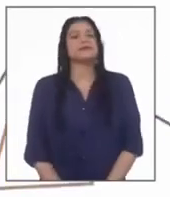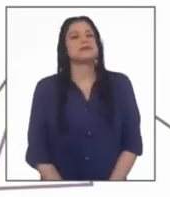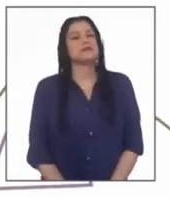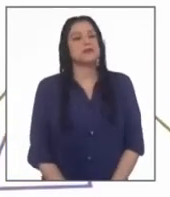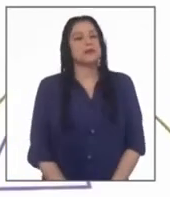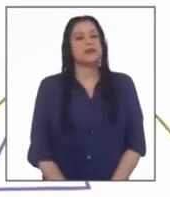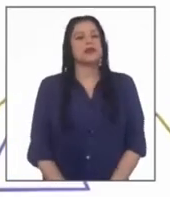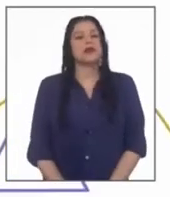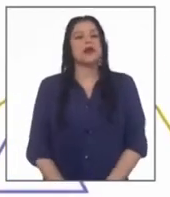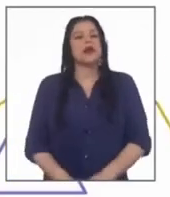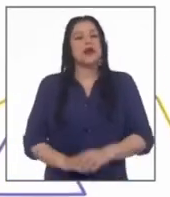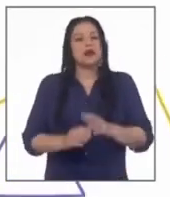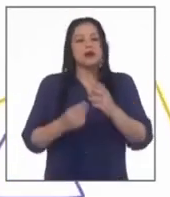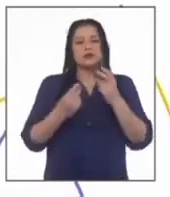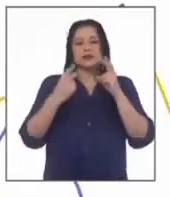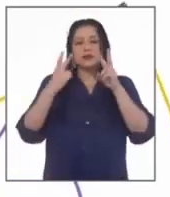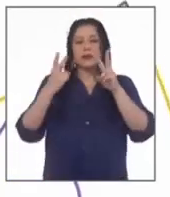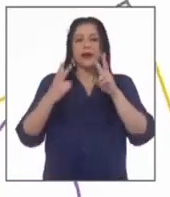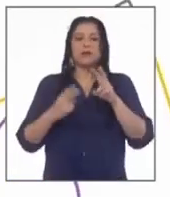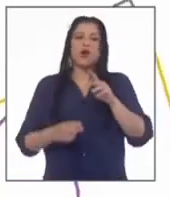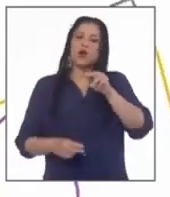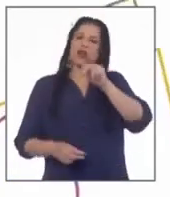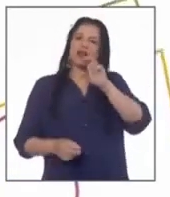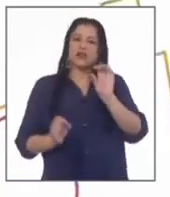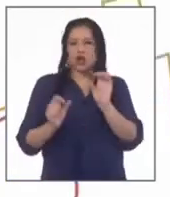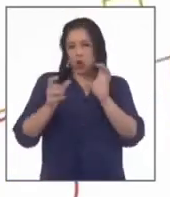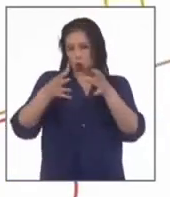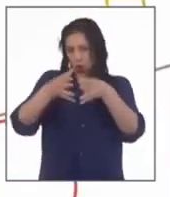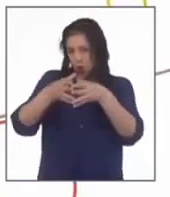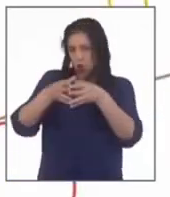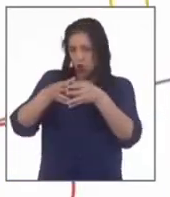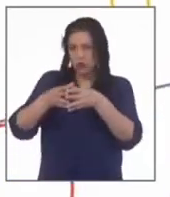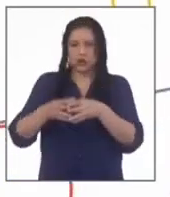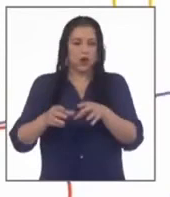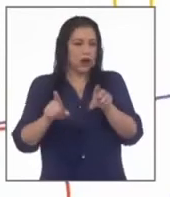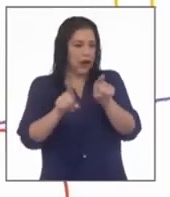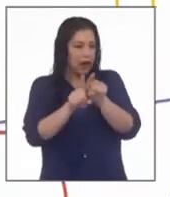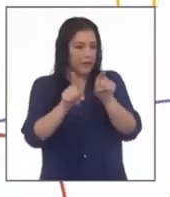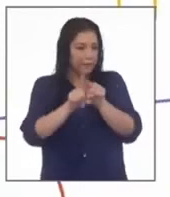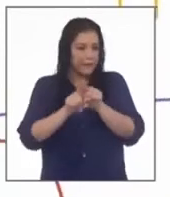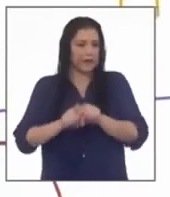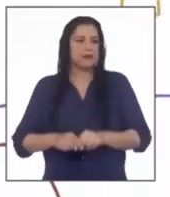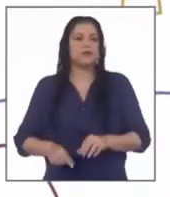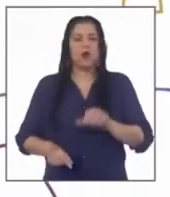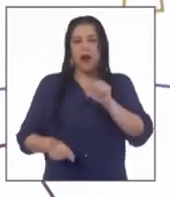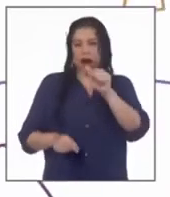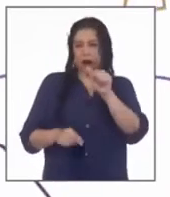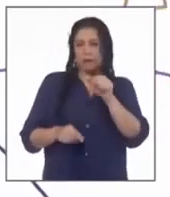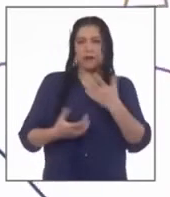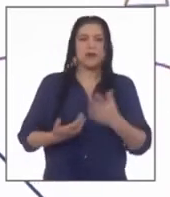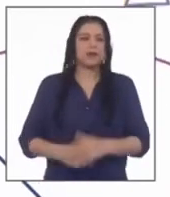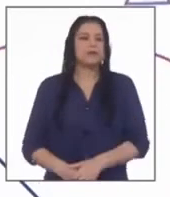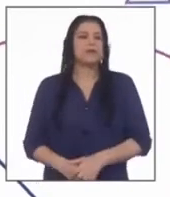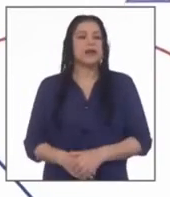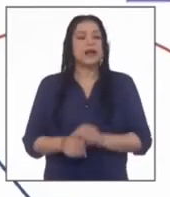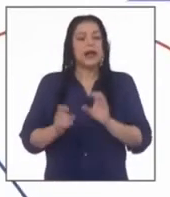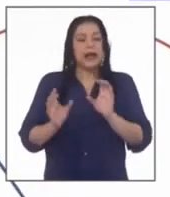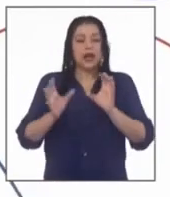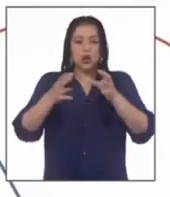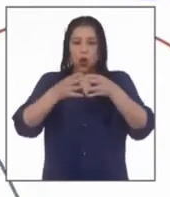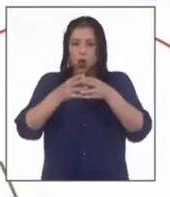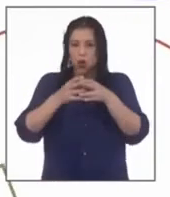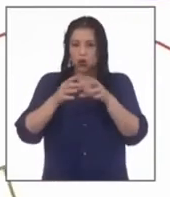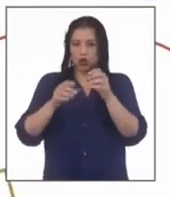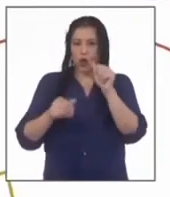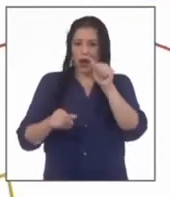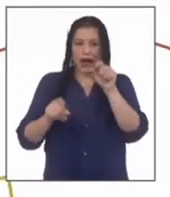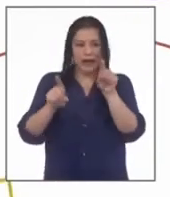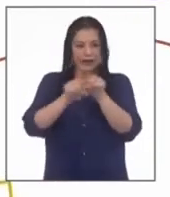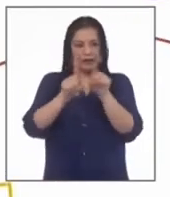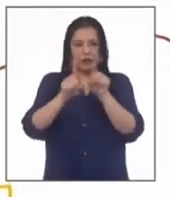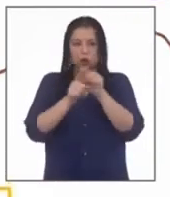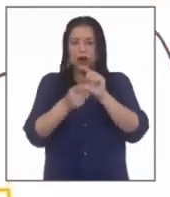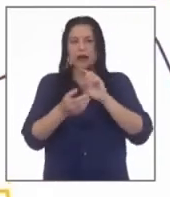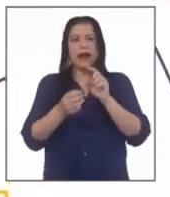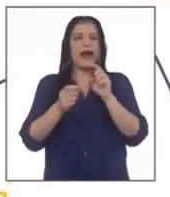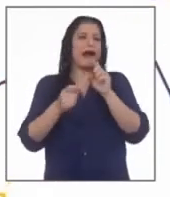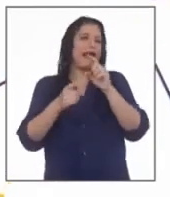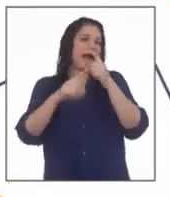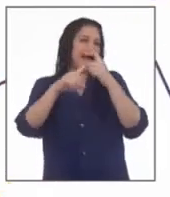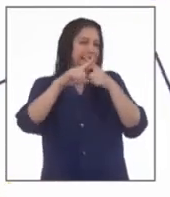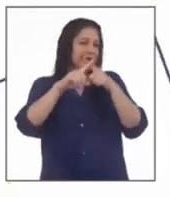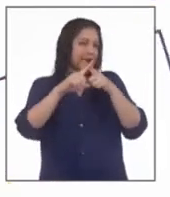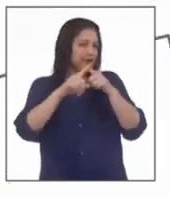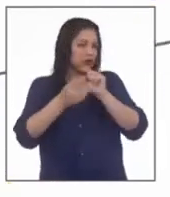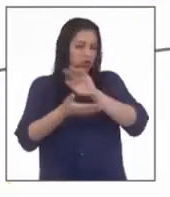Si pasamos a la lectura de la notación conjuntista, el mismo intervalo A se lee. El conjunto A es igual a todos los valores